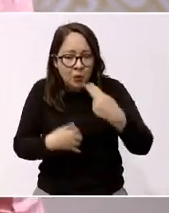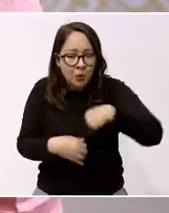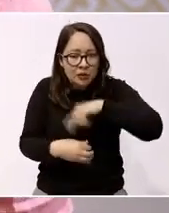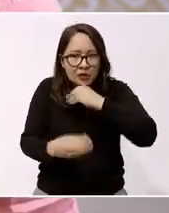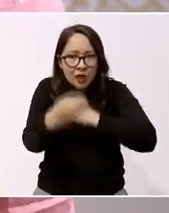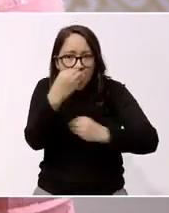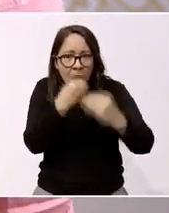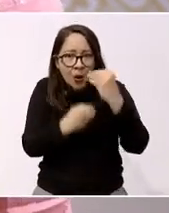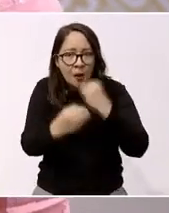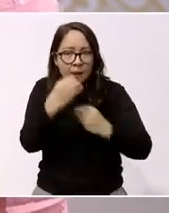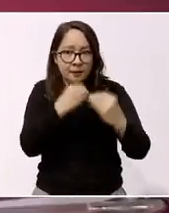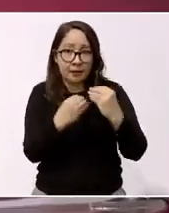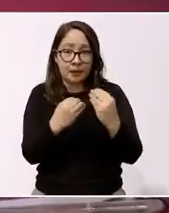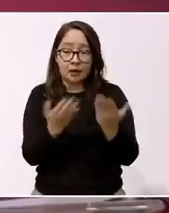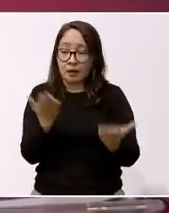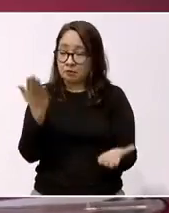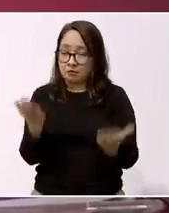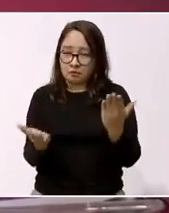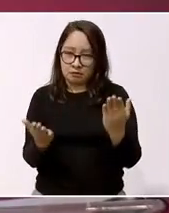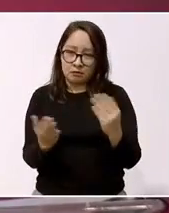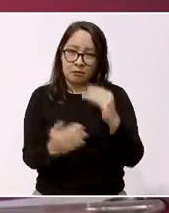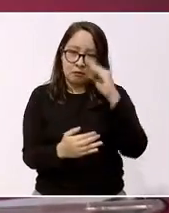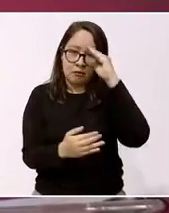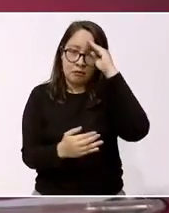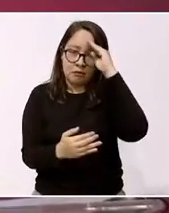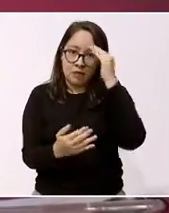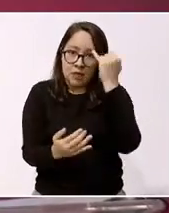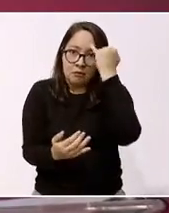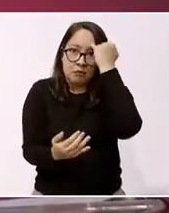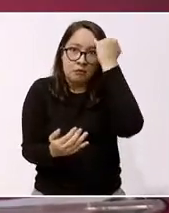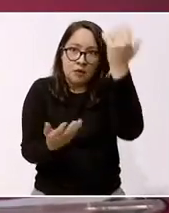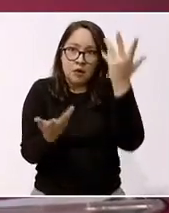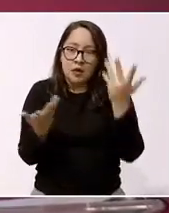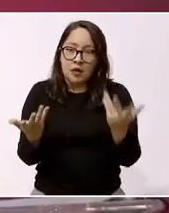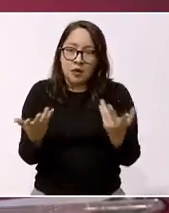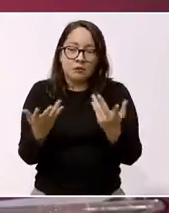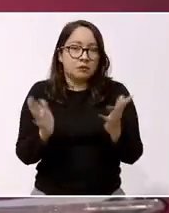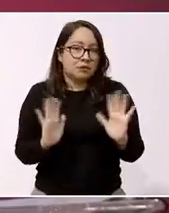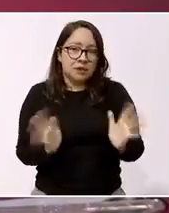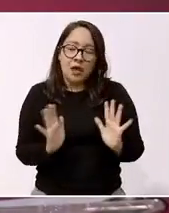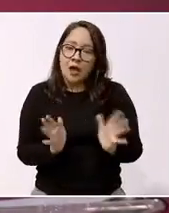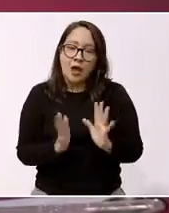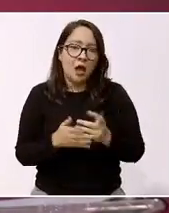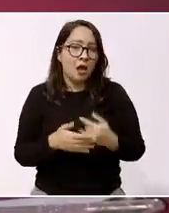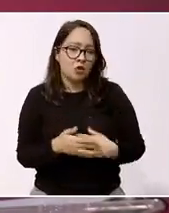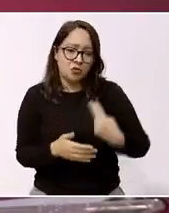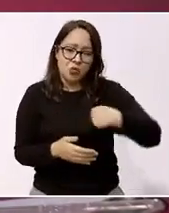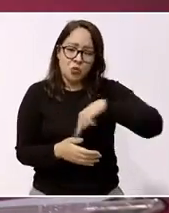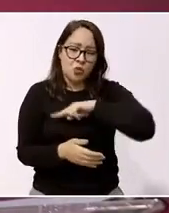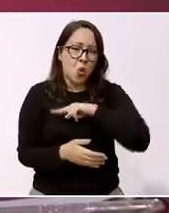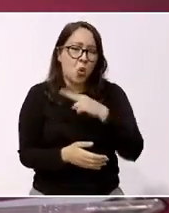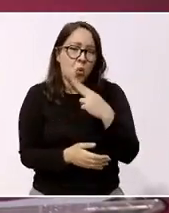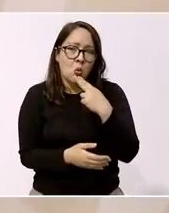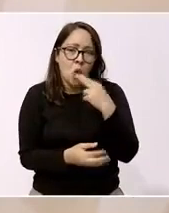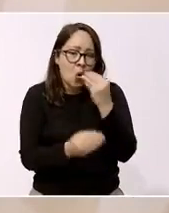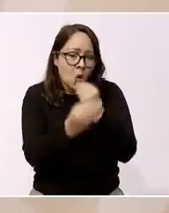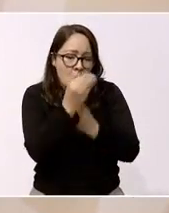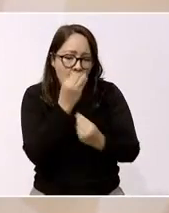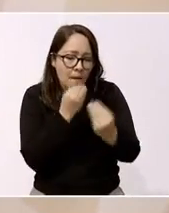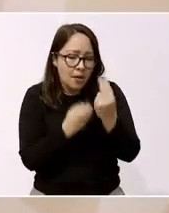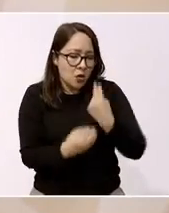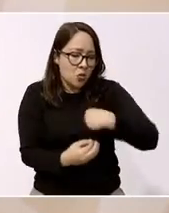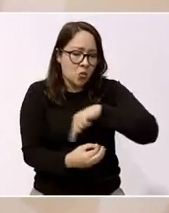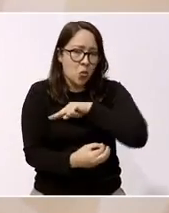a escala, lo mejor es pues empezar por el autoconsumo.